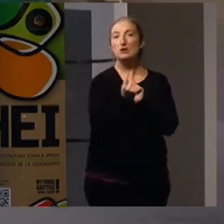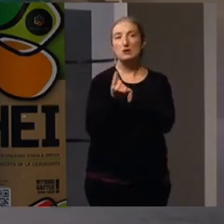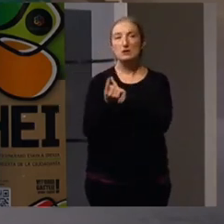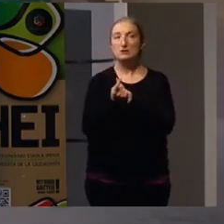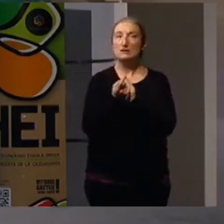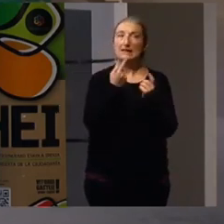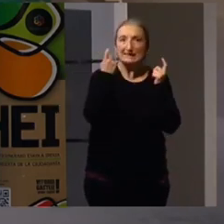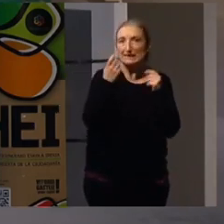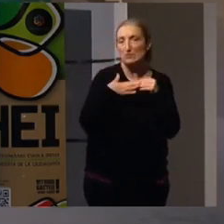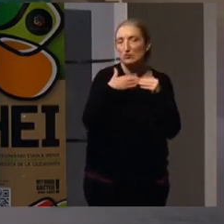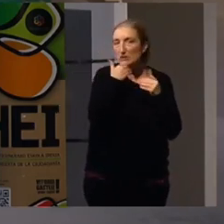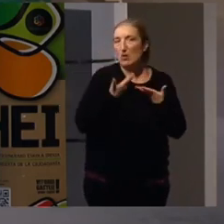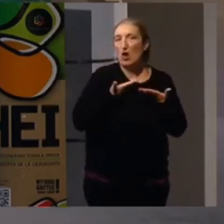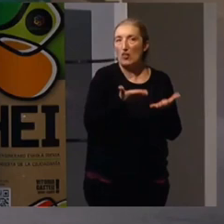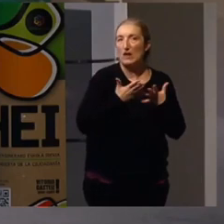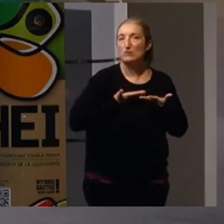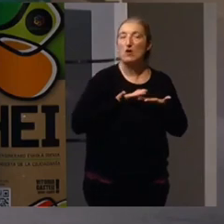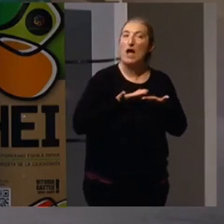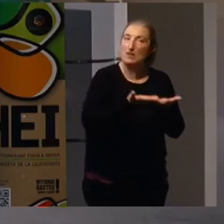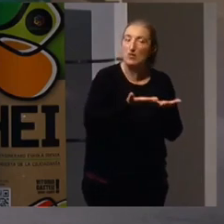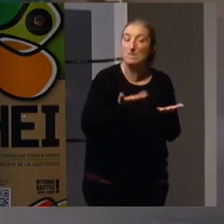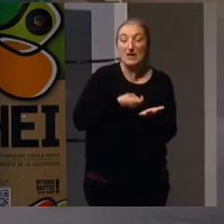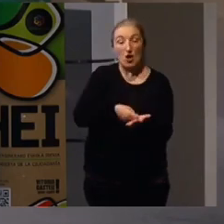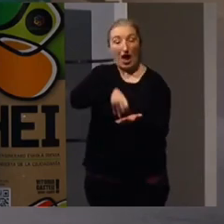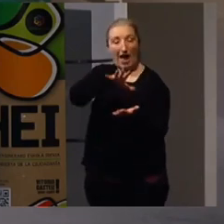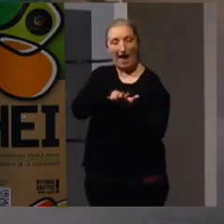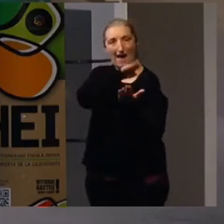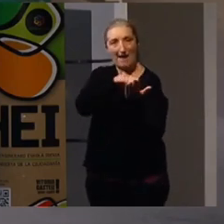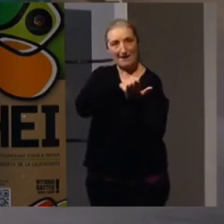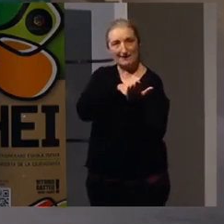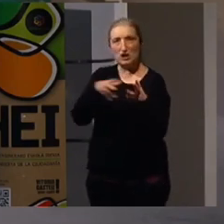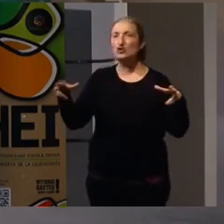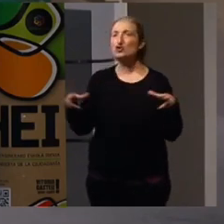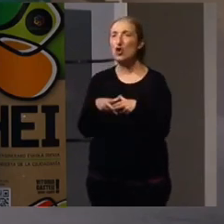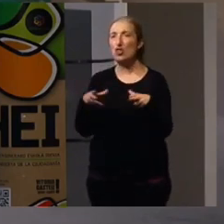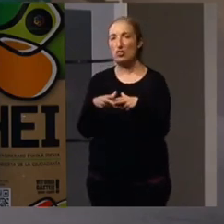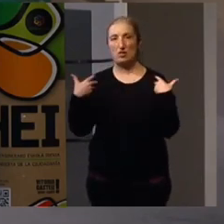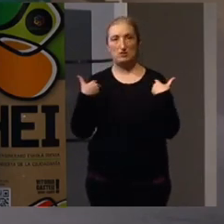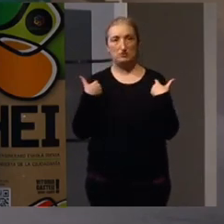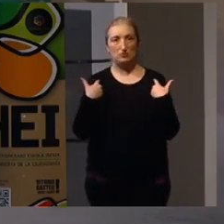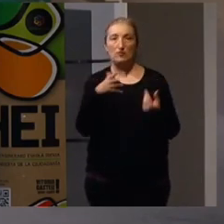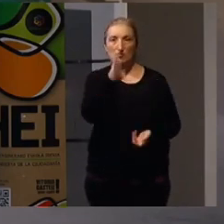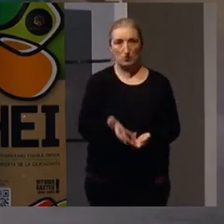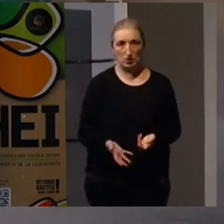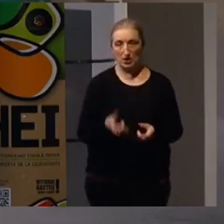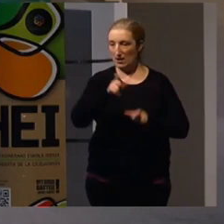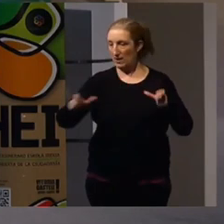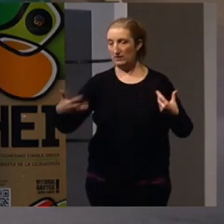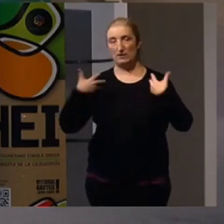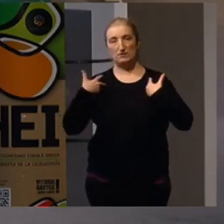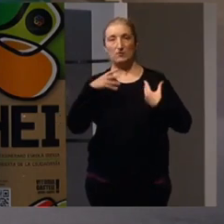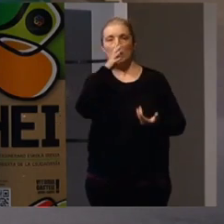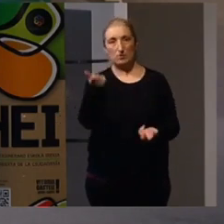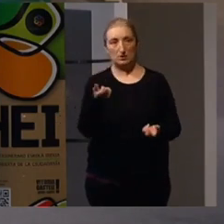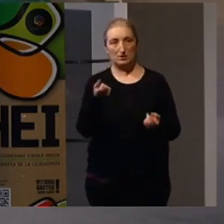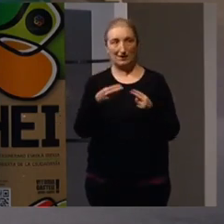intentamos resolver ahí. Tiene mucho más sentido que ese acta de por qué sufre la sociedad, por qué sufre la gente,